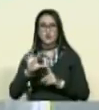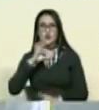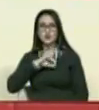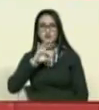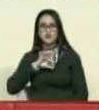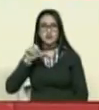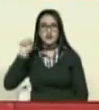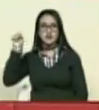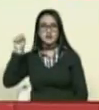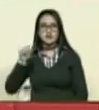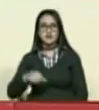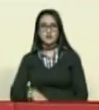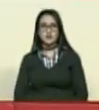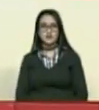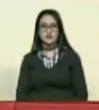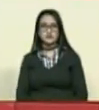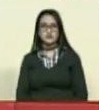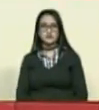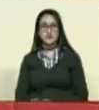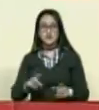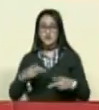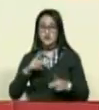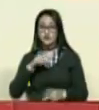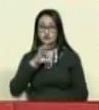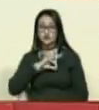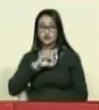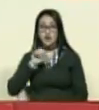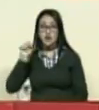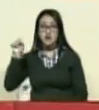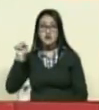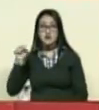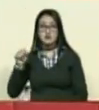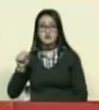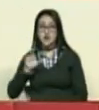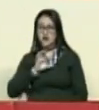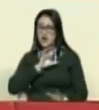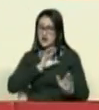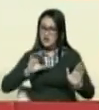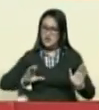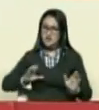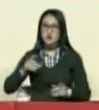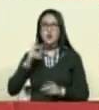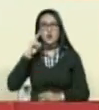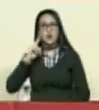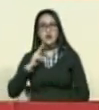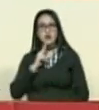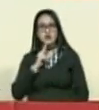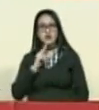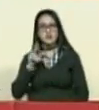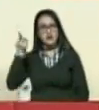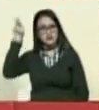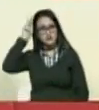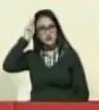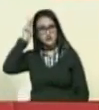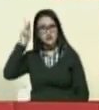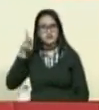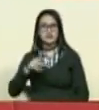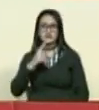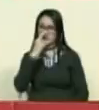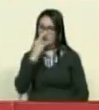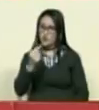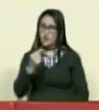socialismo bolivariano, del nuevo socialismo inspirado en Cristo, en Bolívar, en Guaycaipuro, en